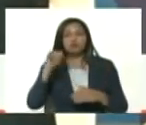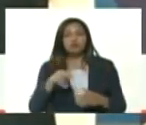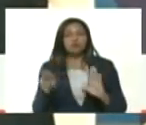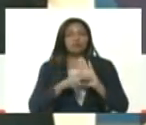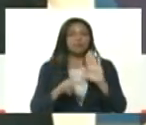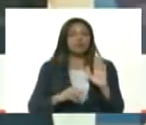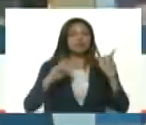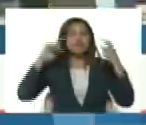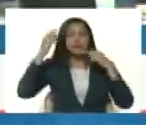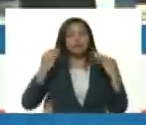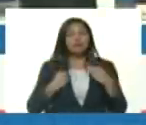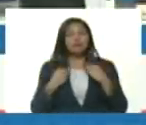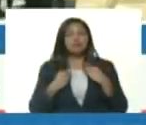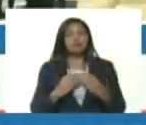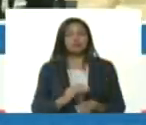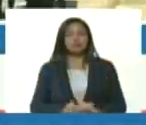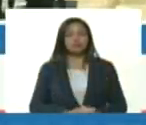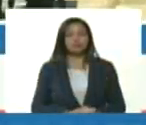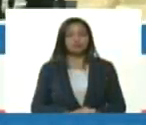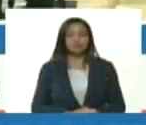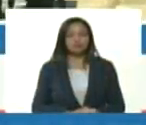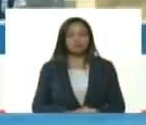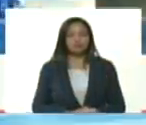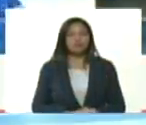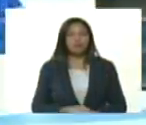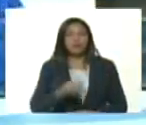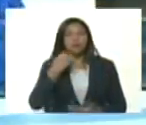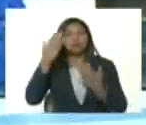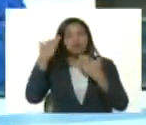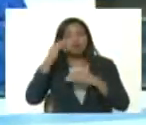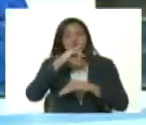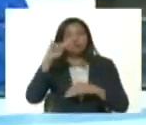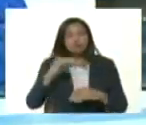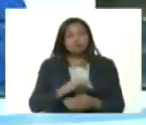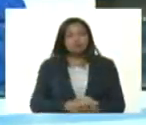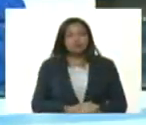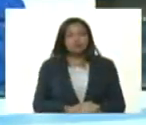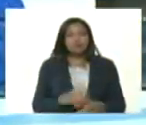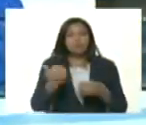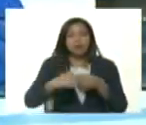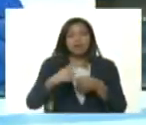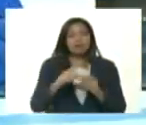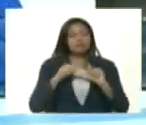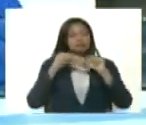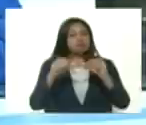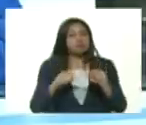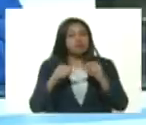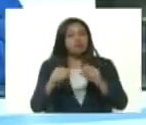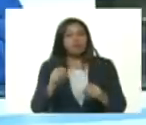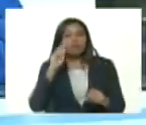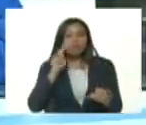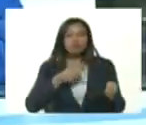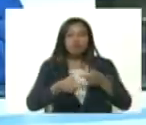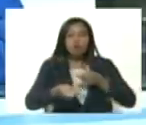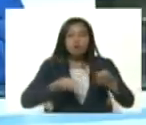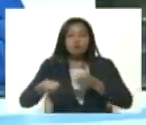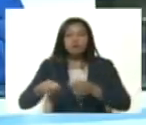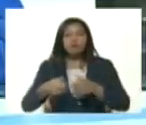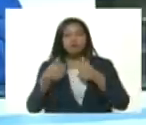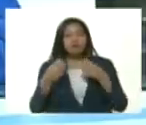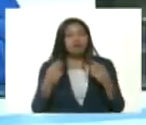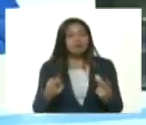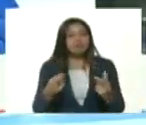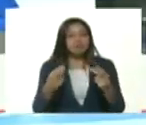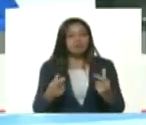vive. La patria sigue. Bueno, un saludo al Zulia, a Maracaibo. Sigamos bien coordinados,